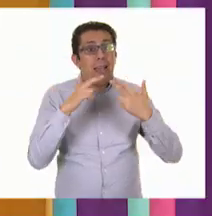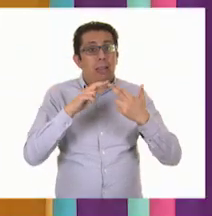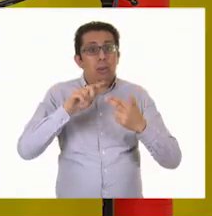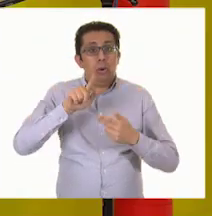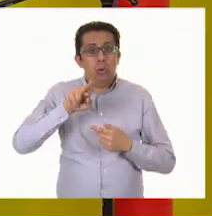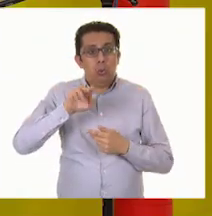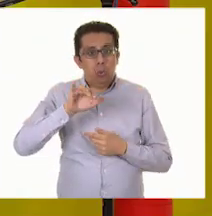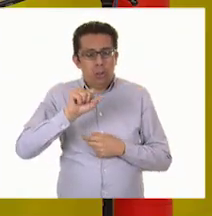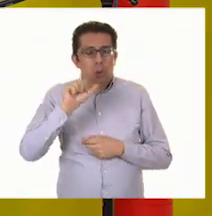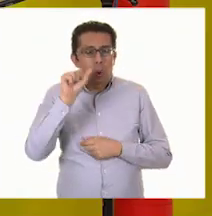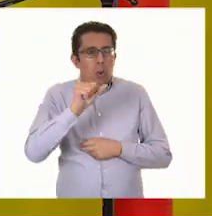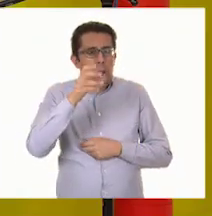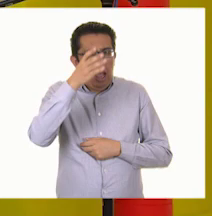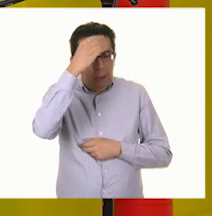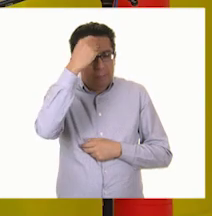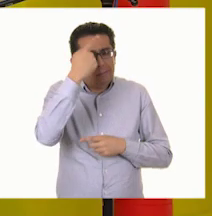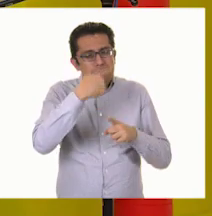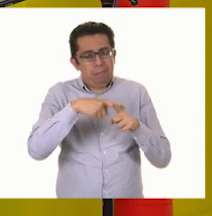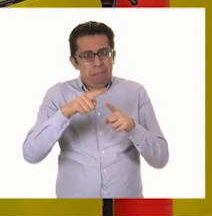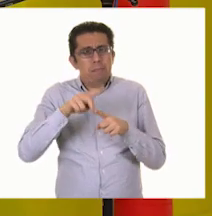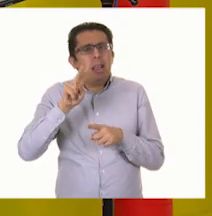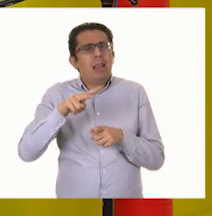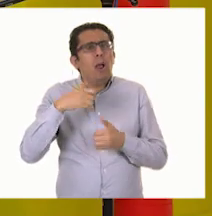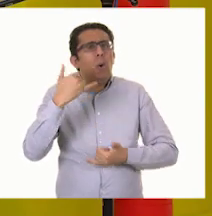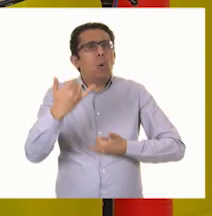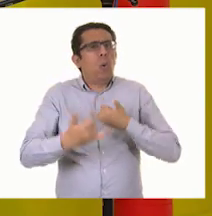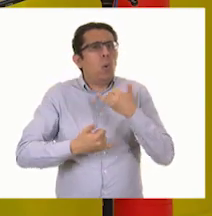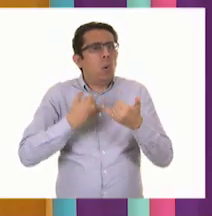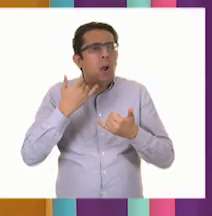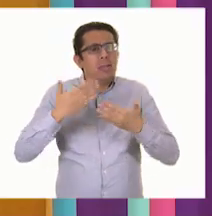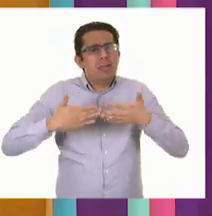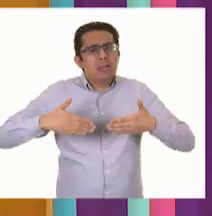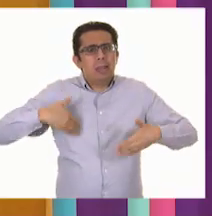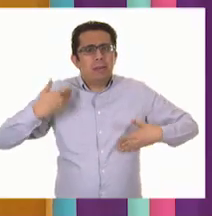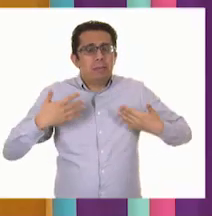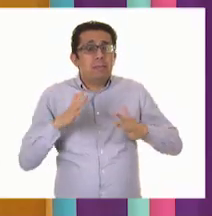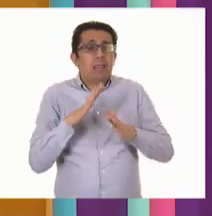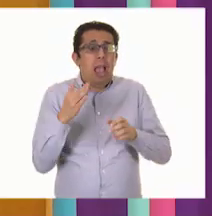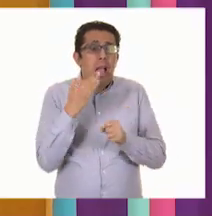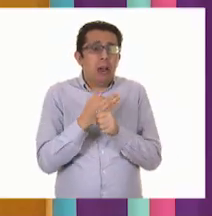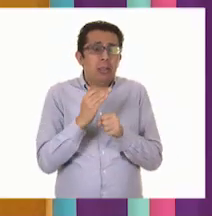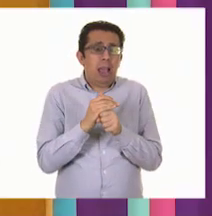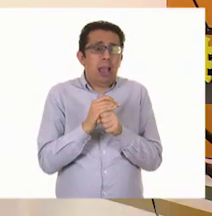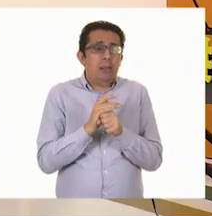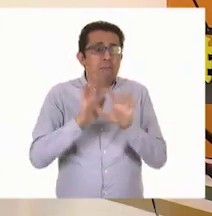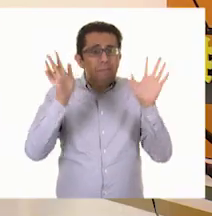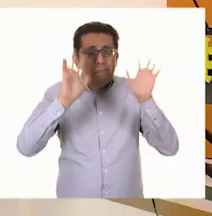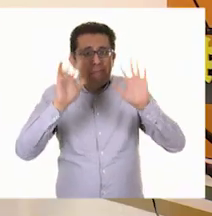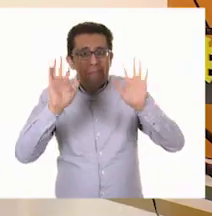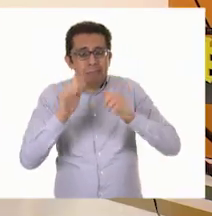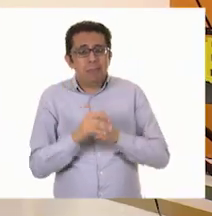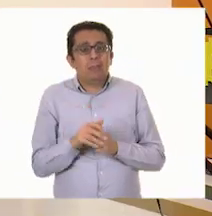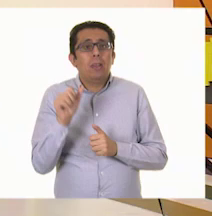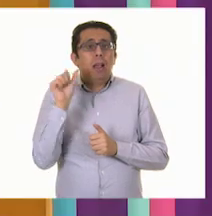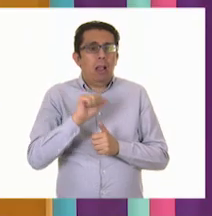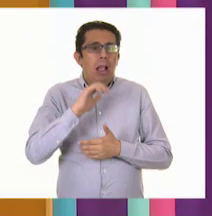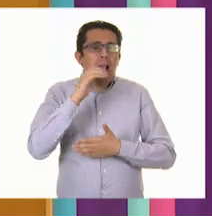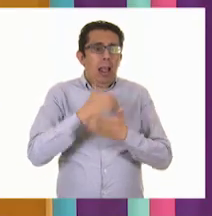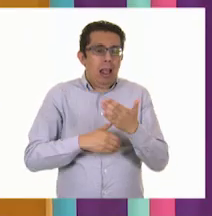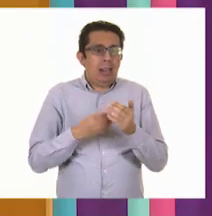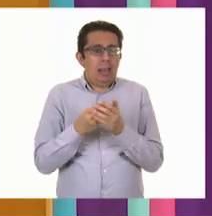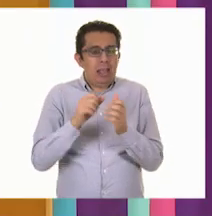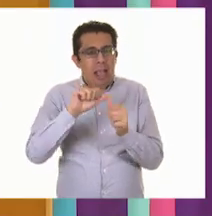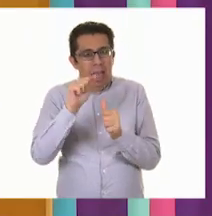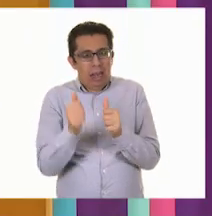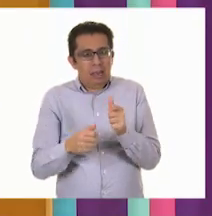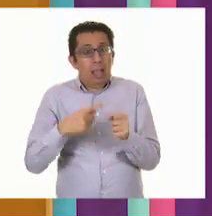lo que aprendimos el día de hoy, por el juego que estuvo muy divertido, y hay que despedirnos. Bueno, pues. Por hoy hemos terminado con la clase de